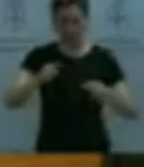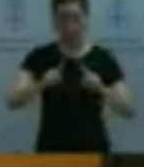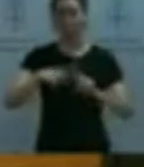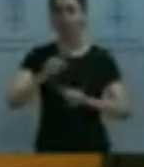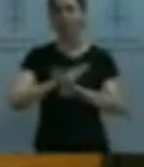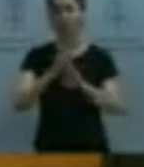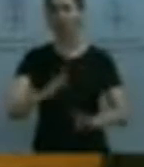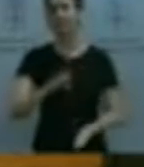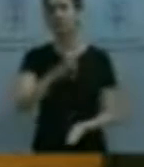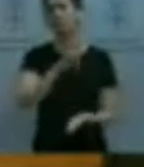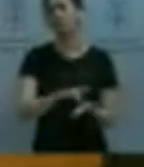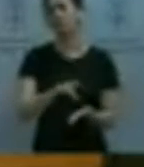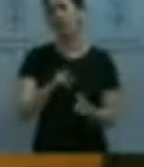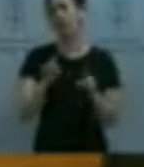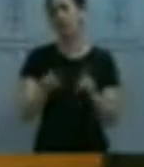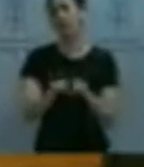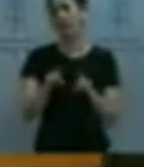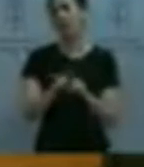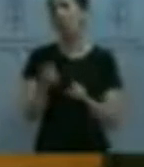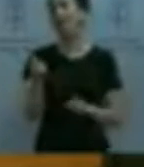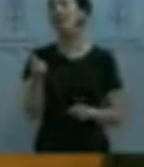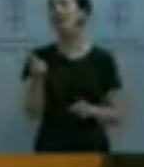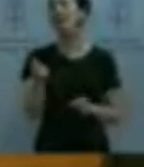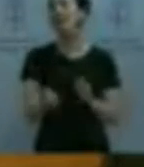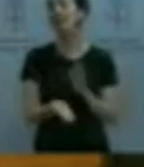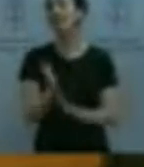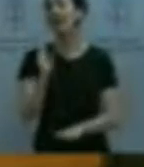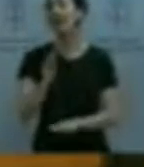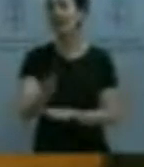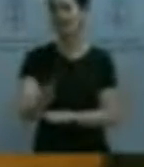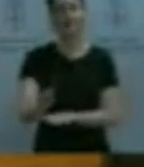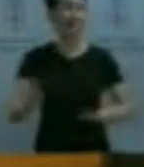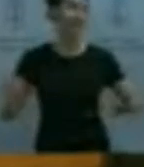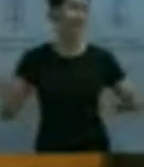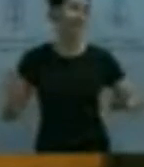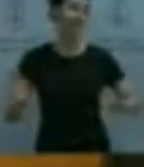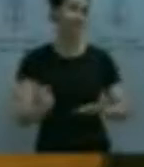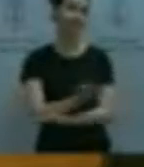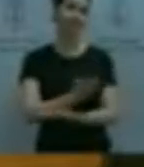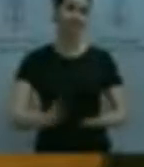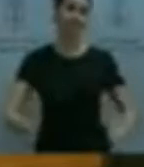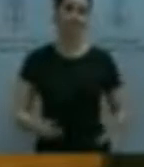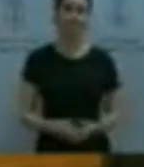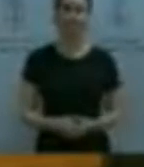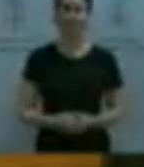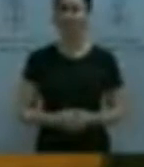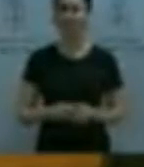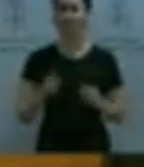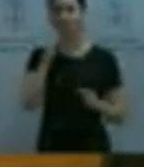dineros. Y bueno, yo creo que este tipo de modificaciones lo que reflejan sin más, señor consejero, al final